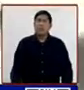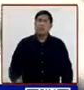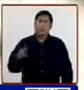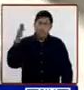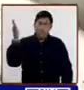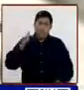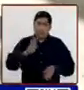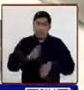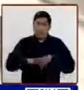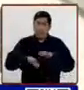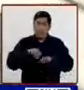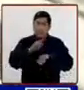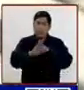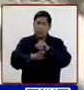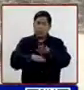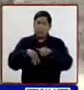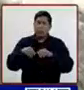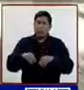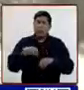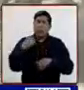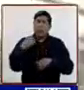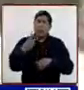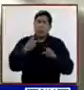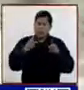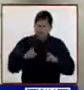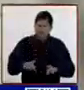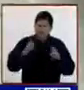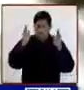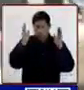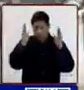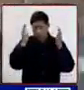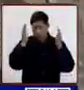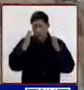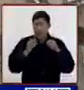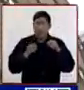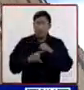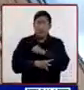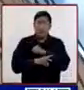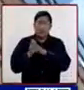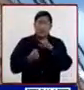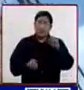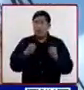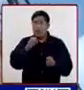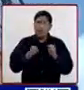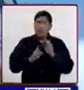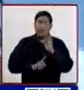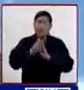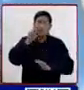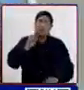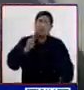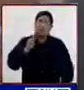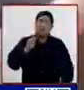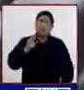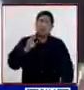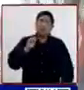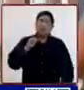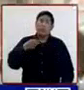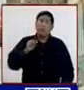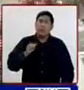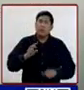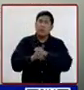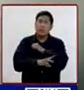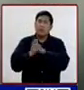Este es el recorrido que realizaron dos delincuentes, aparentemente auteros, en la zona de Alto Tacahua, todo para llevarse este